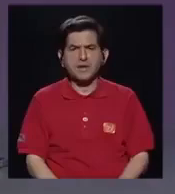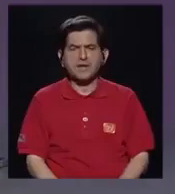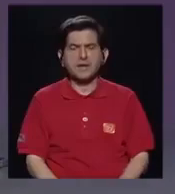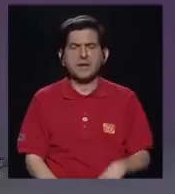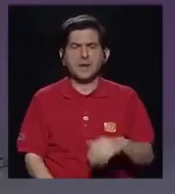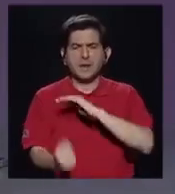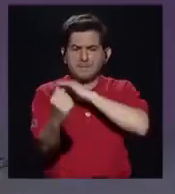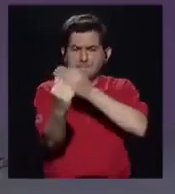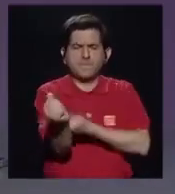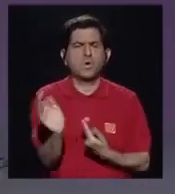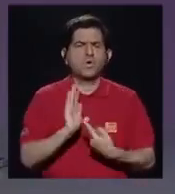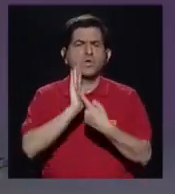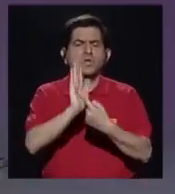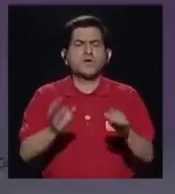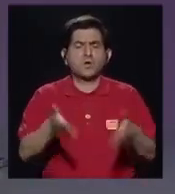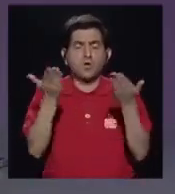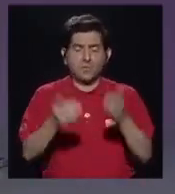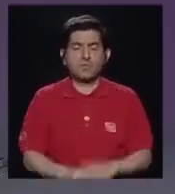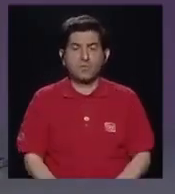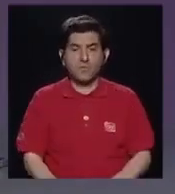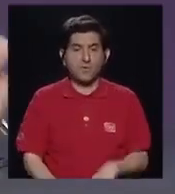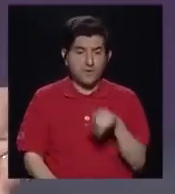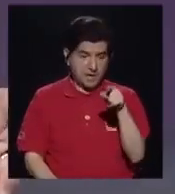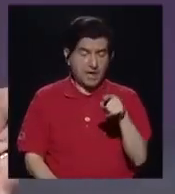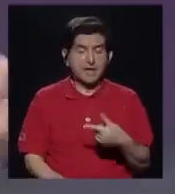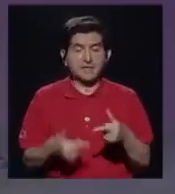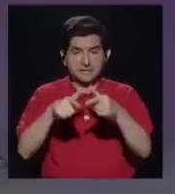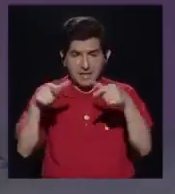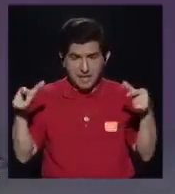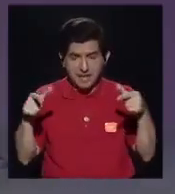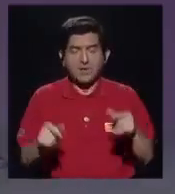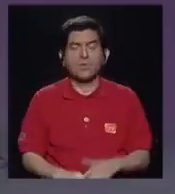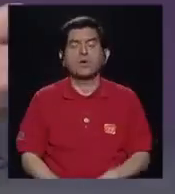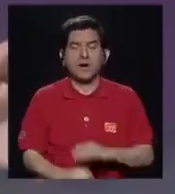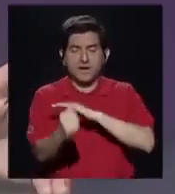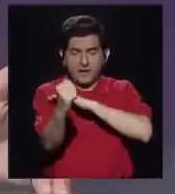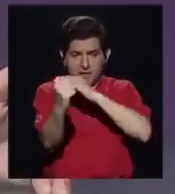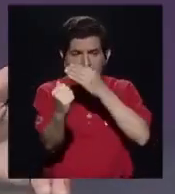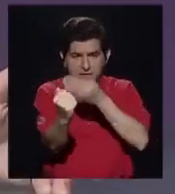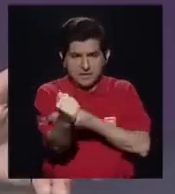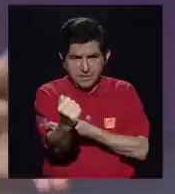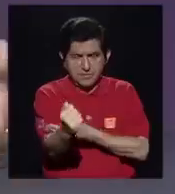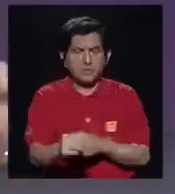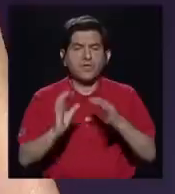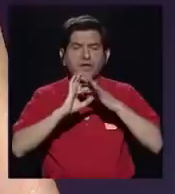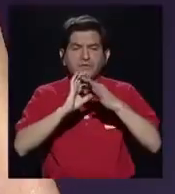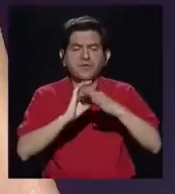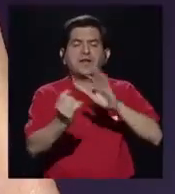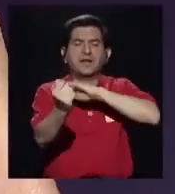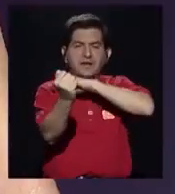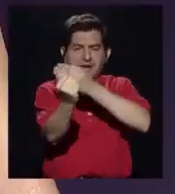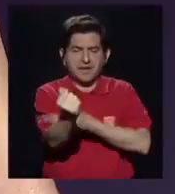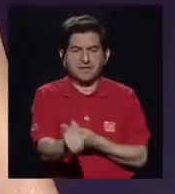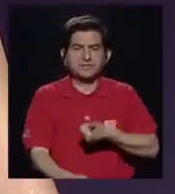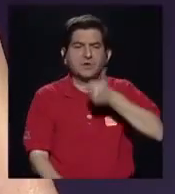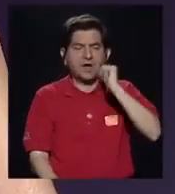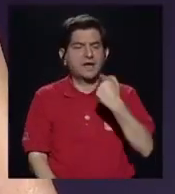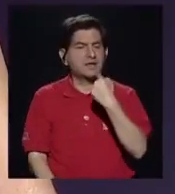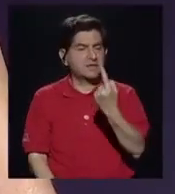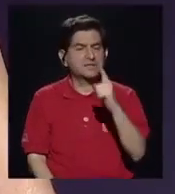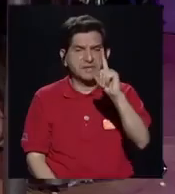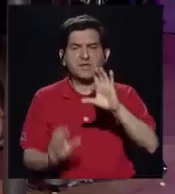poder porque la relación de género es primeramente un lenguaje de poder es una relación de poder que como decíamos ayer en la